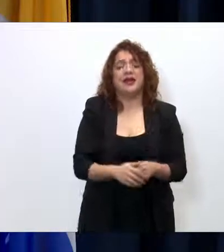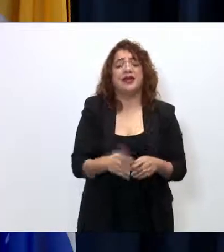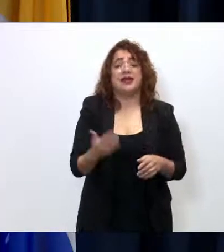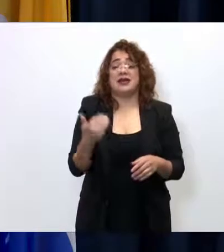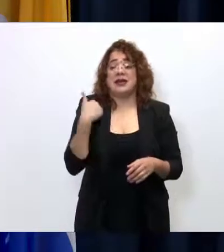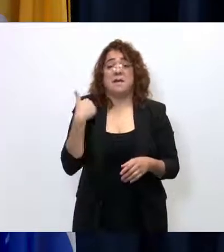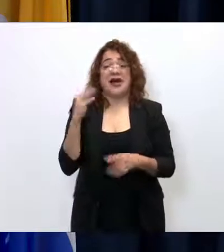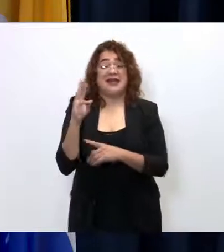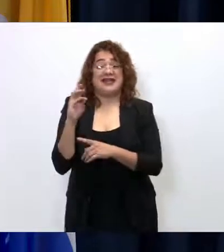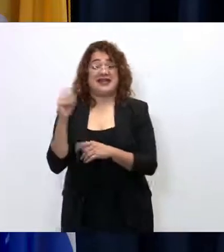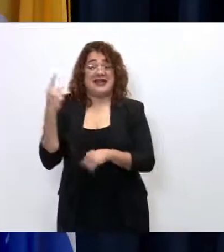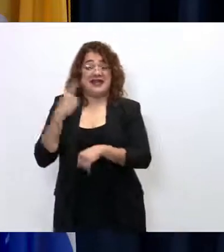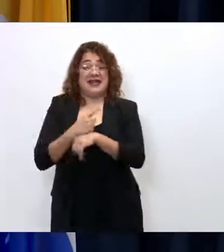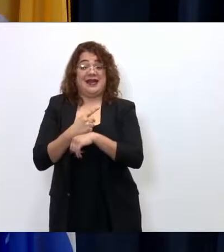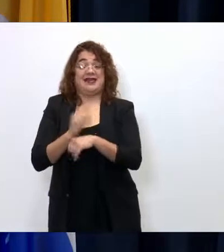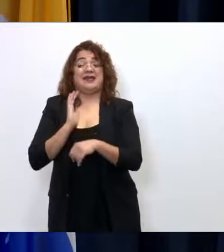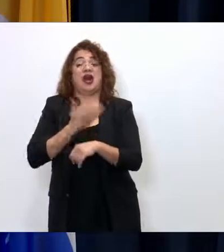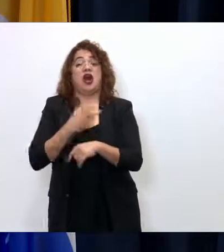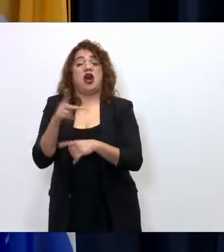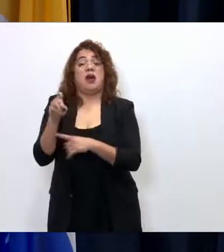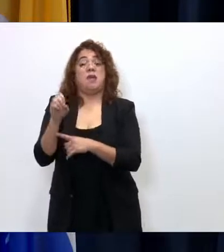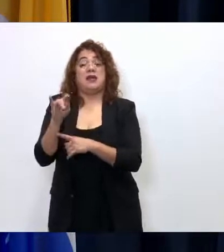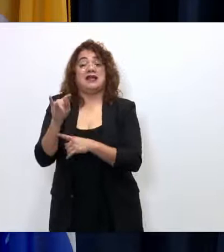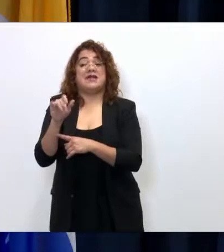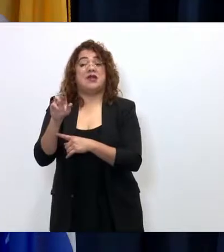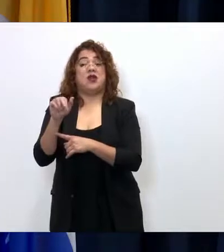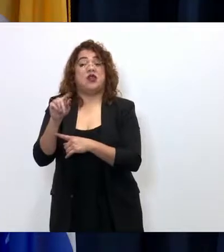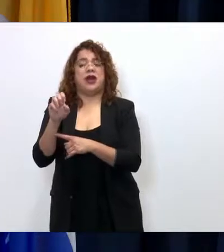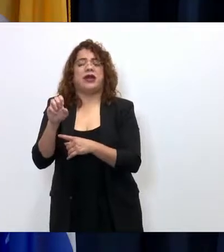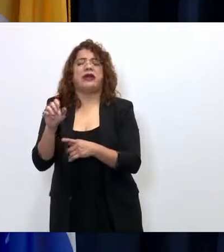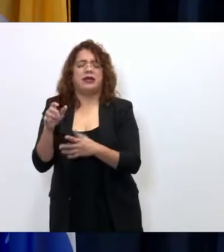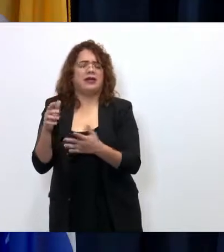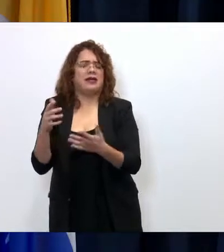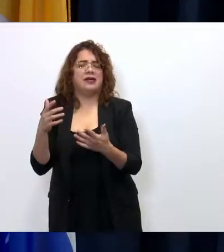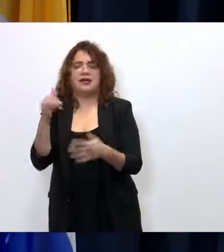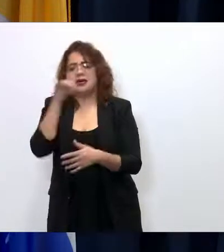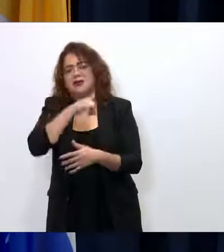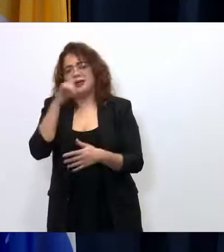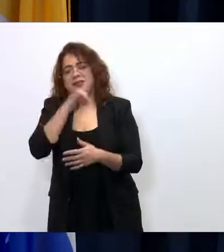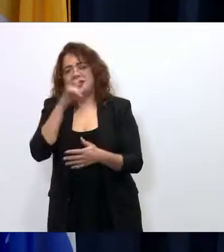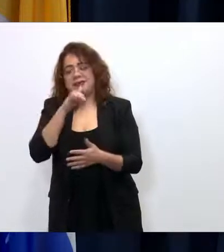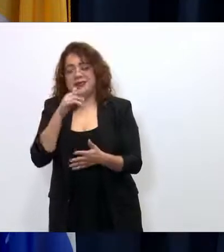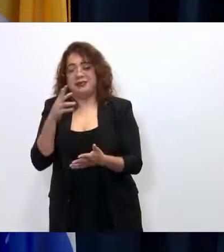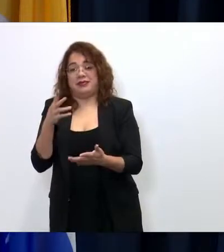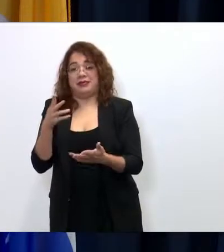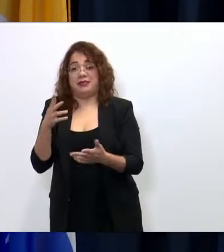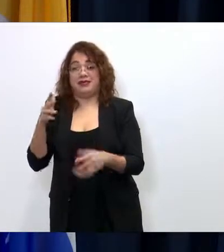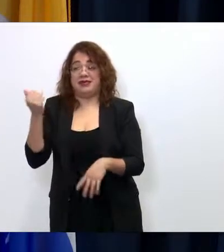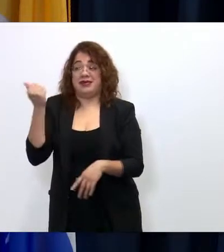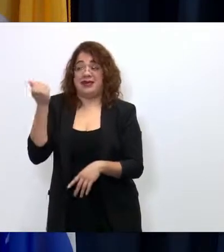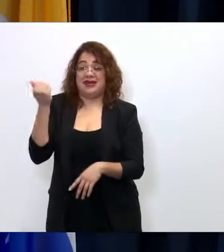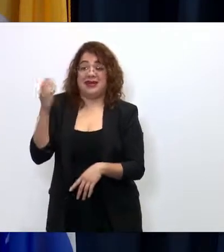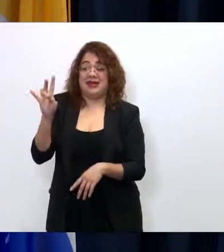60 días, nuestra tasa de positividad ha disminuido drásticamente del